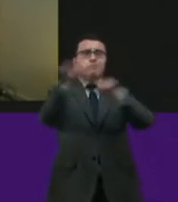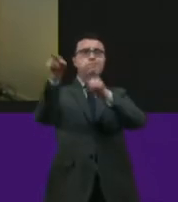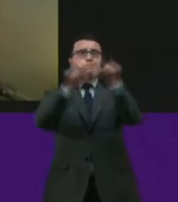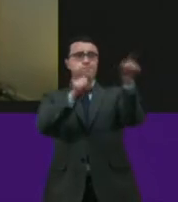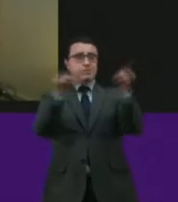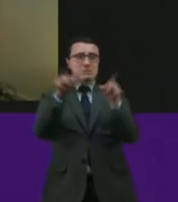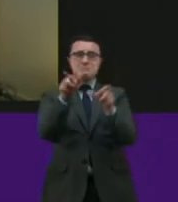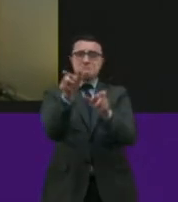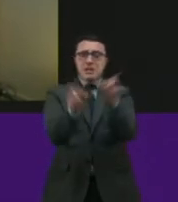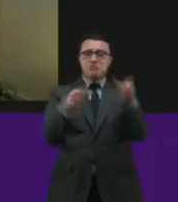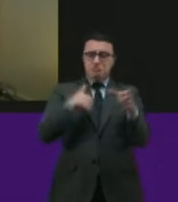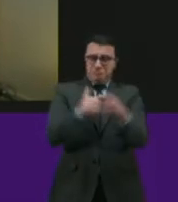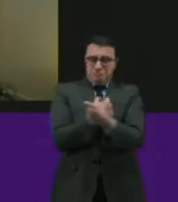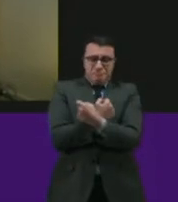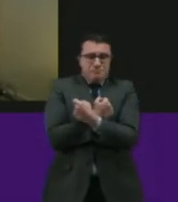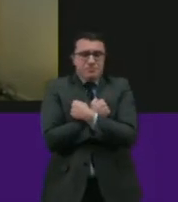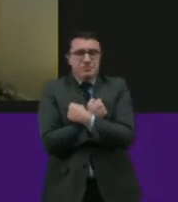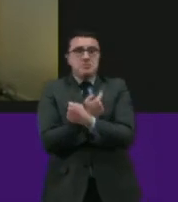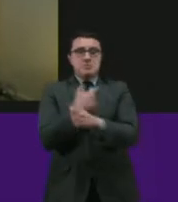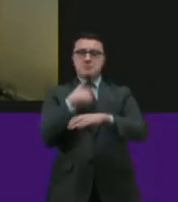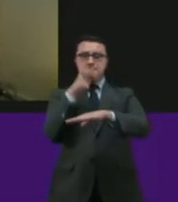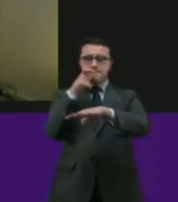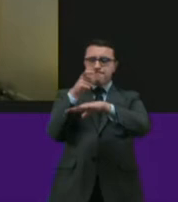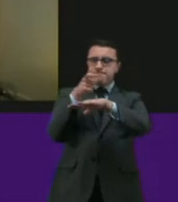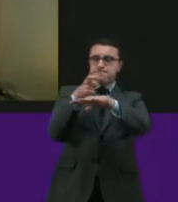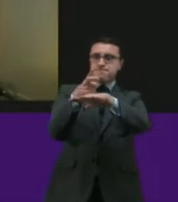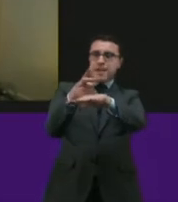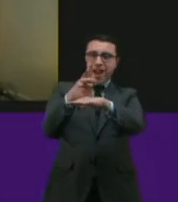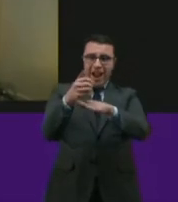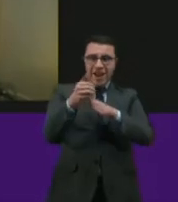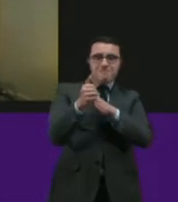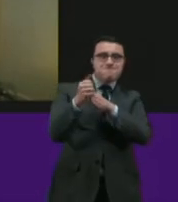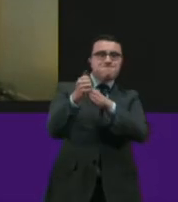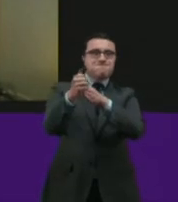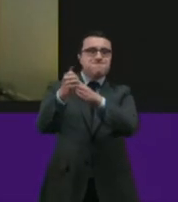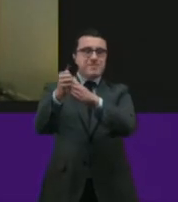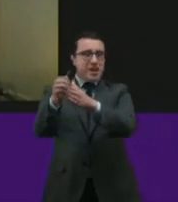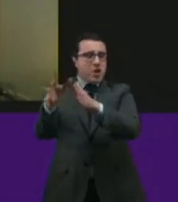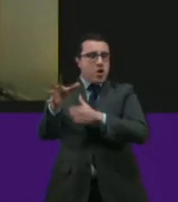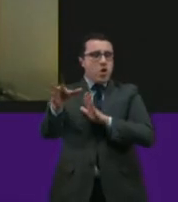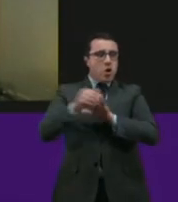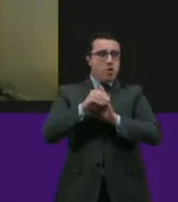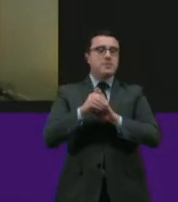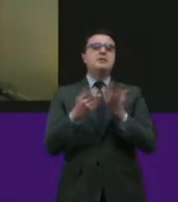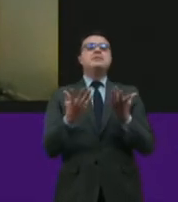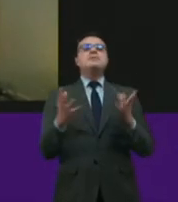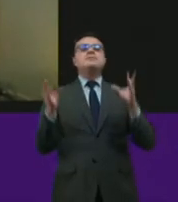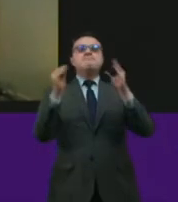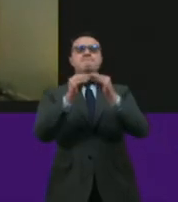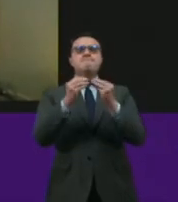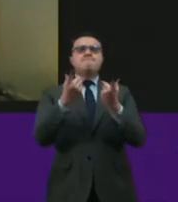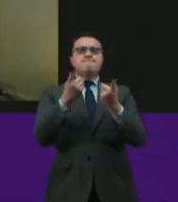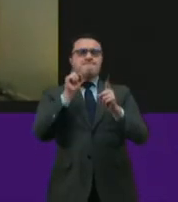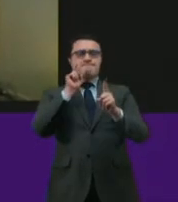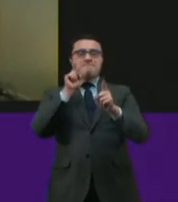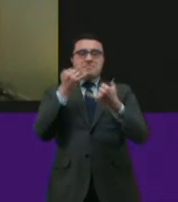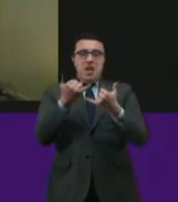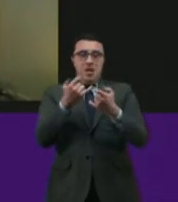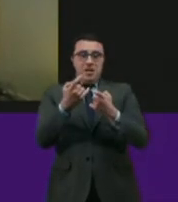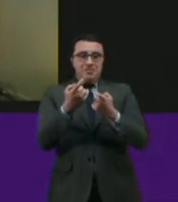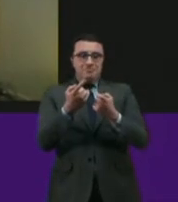que quiero, que les he seguido sus pasos, personas que hemos venido acercándonos durante esta etapa